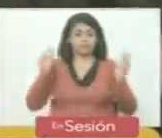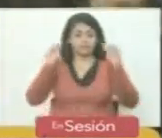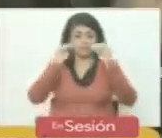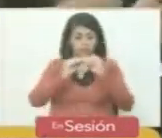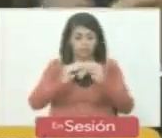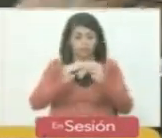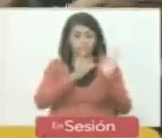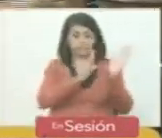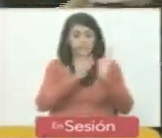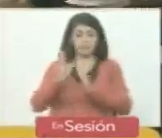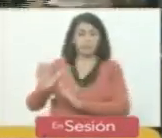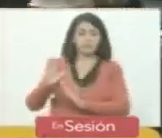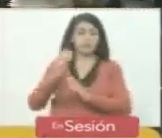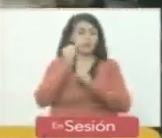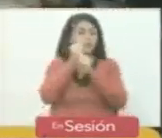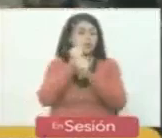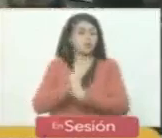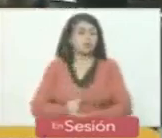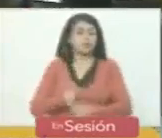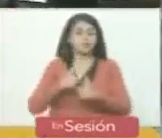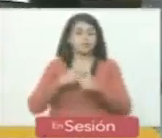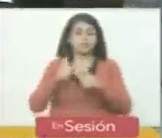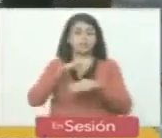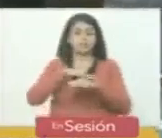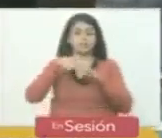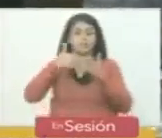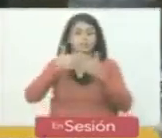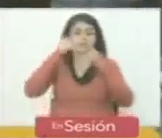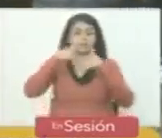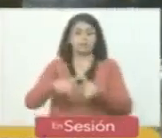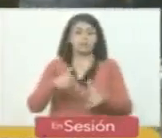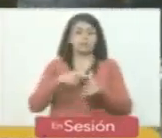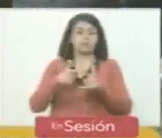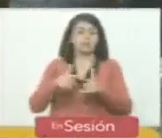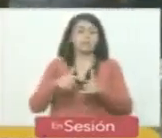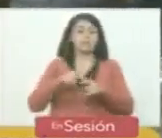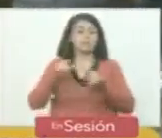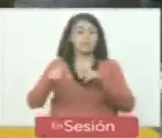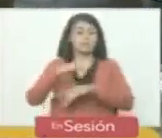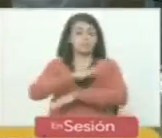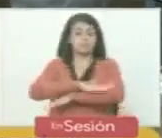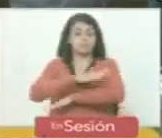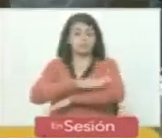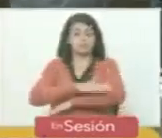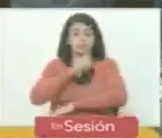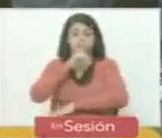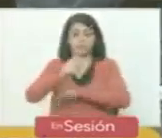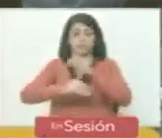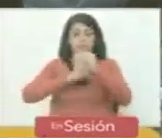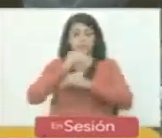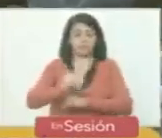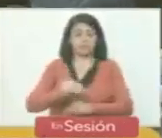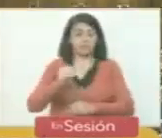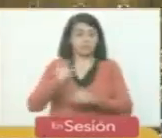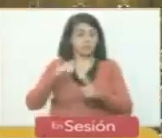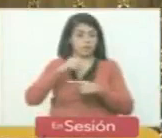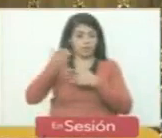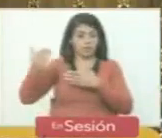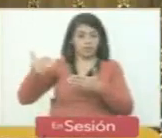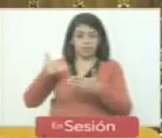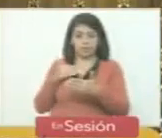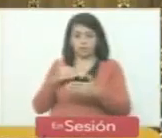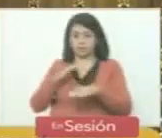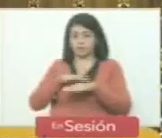consonancia con las expectativas, porque hasta ahora, con esa conducta, lo que subyace detrás de